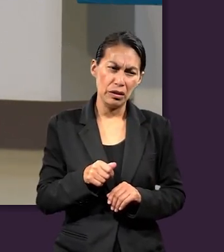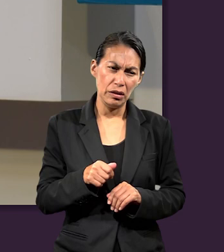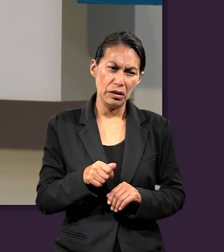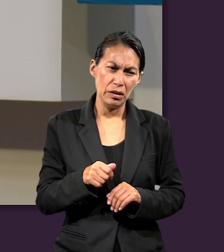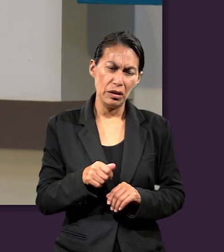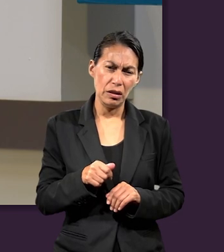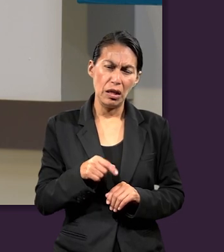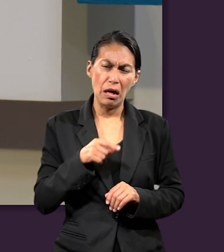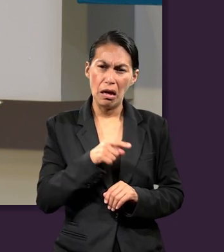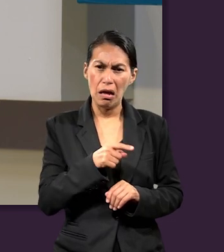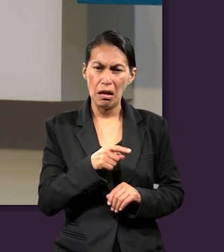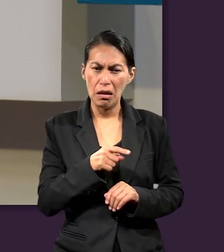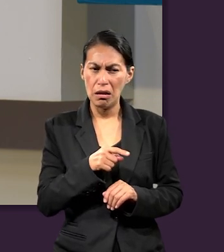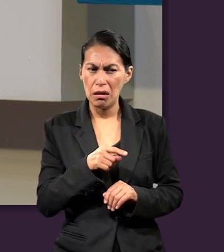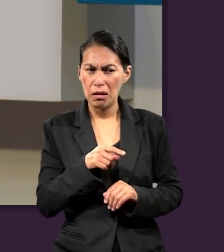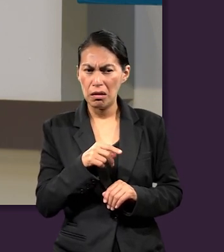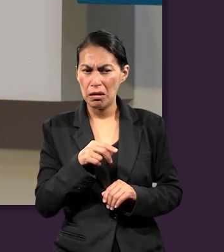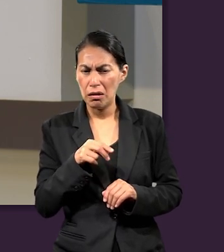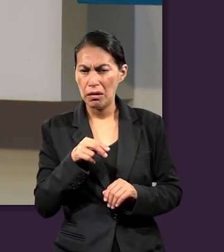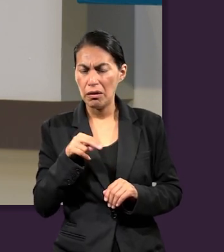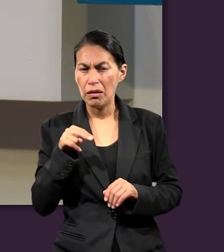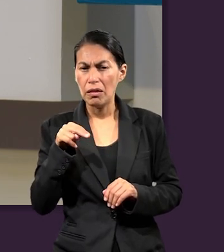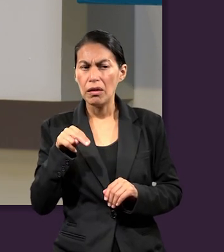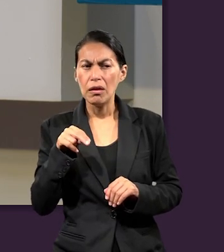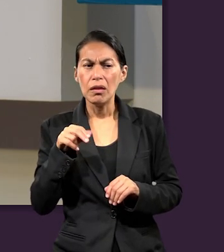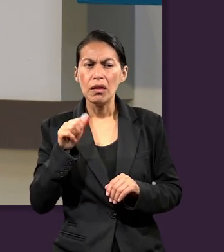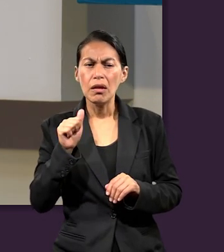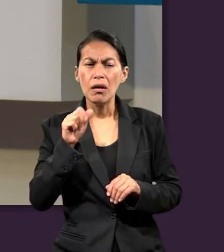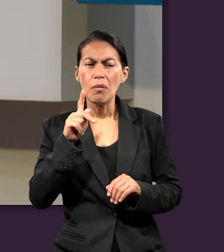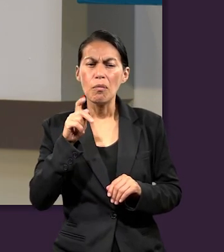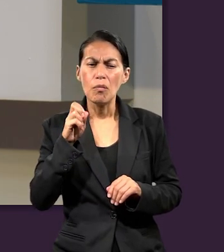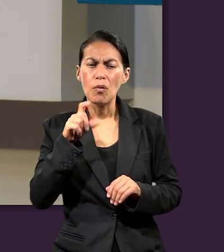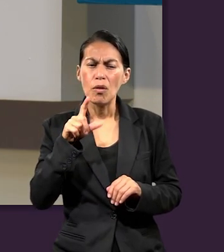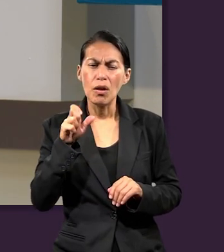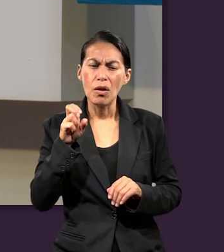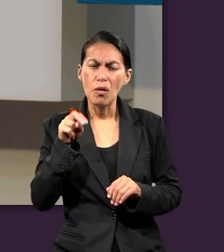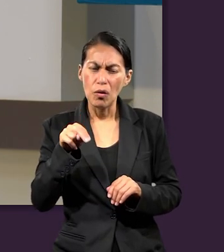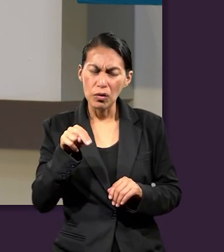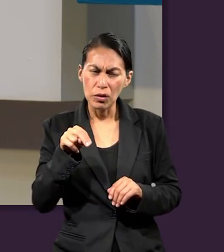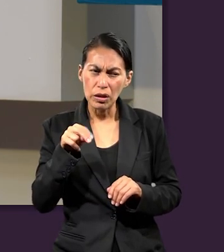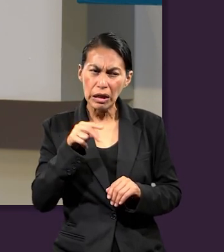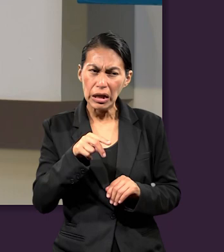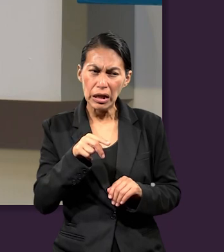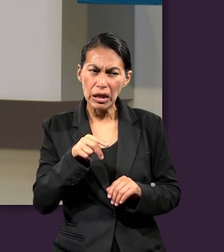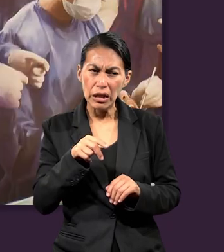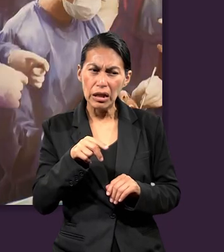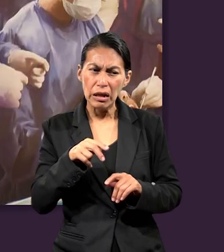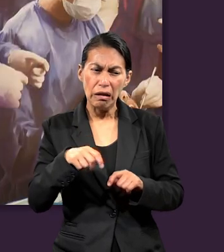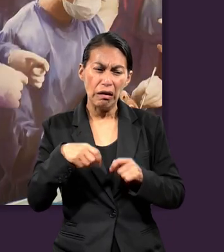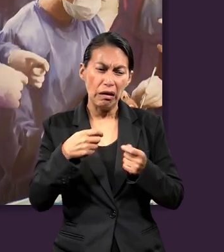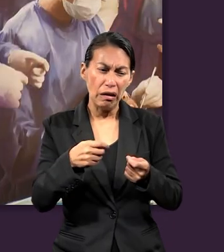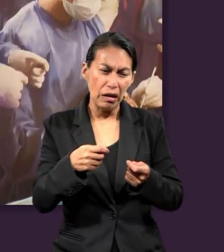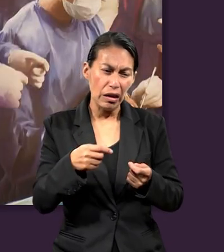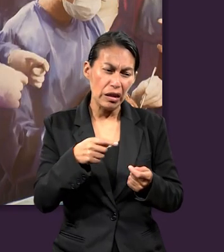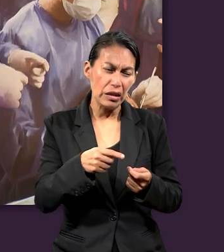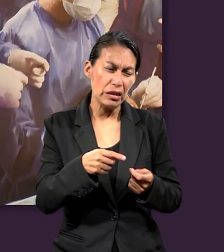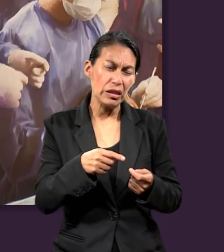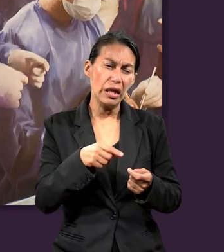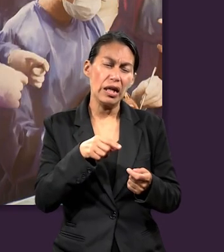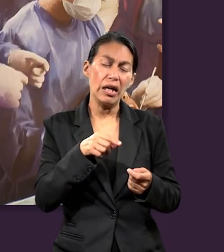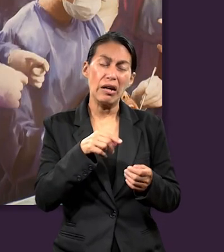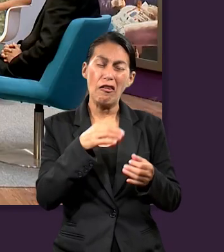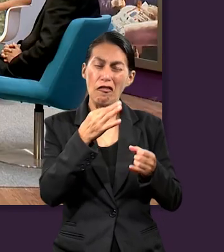bertier del ejército napoleónico pues toman preso al papa y se marca una fecha como una herida de muerte